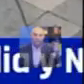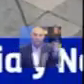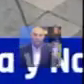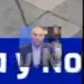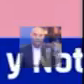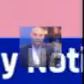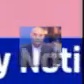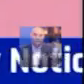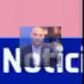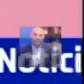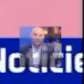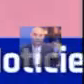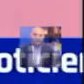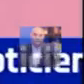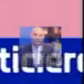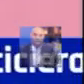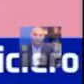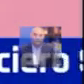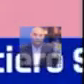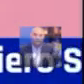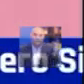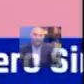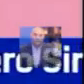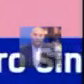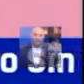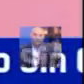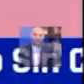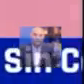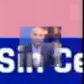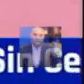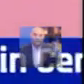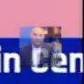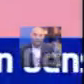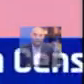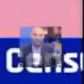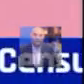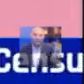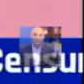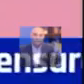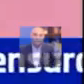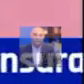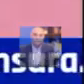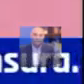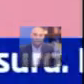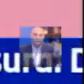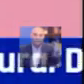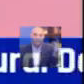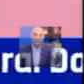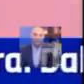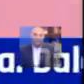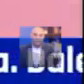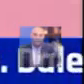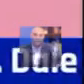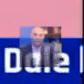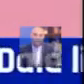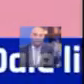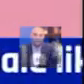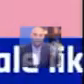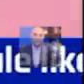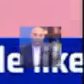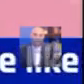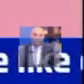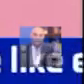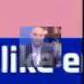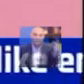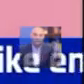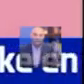terrible presencia de Nicolás Maduro y Miguel Díaz-Canel, y en segundo, las respuestas formidables y admirables y heroicas, por favor háganle